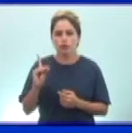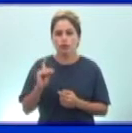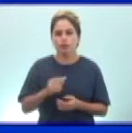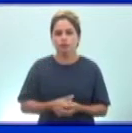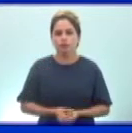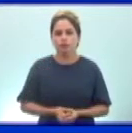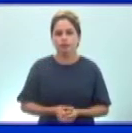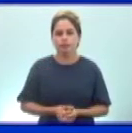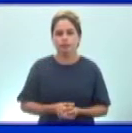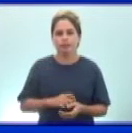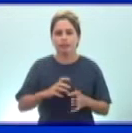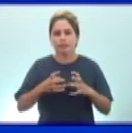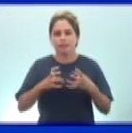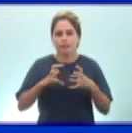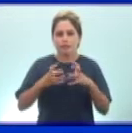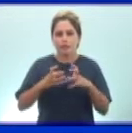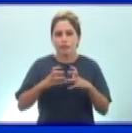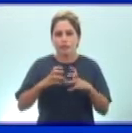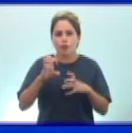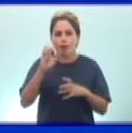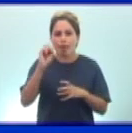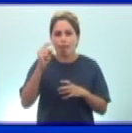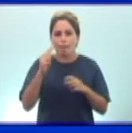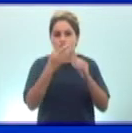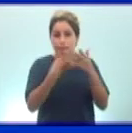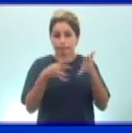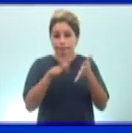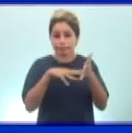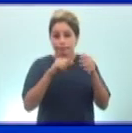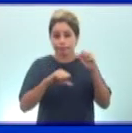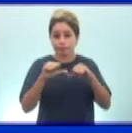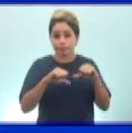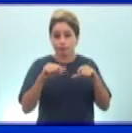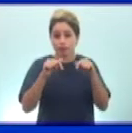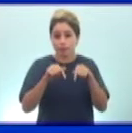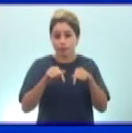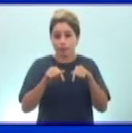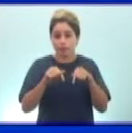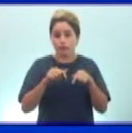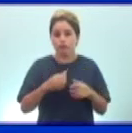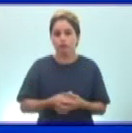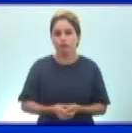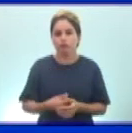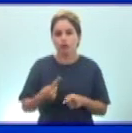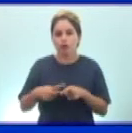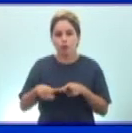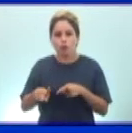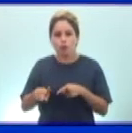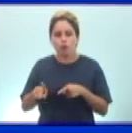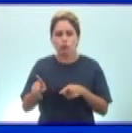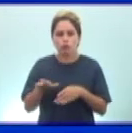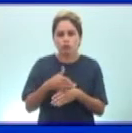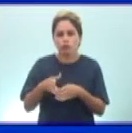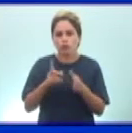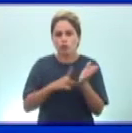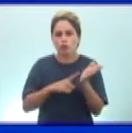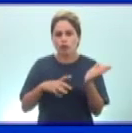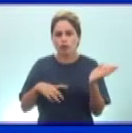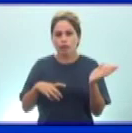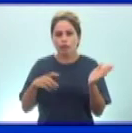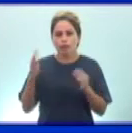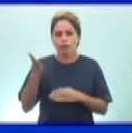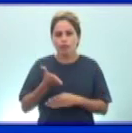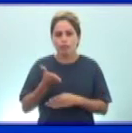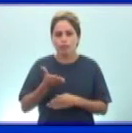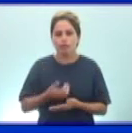símbolo de elemento químico que representa a esta distribución. E inciso E, su distribución electrónica simplificada